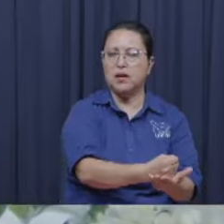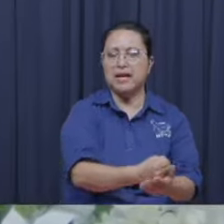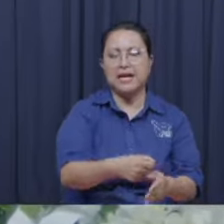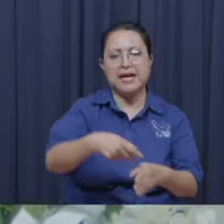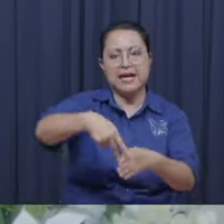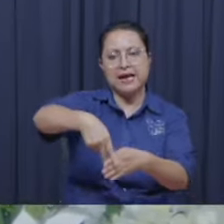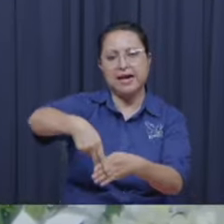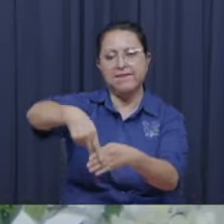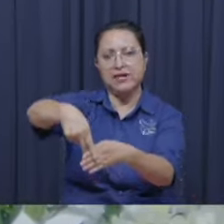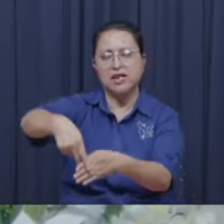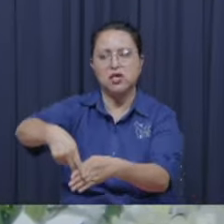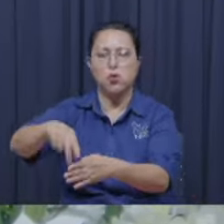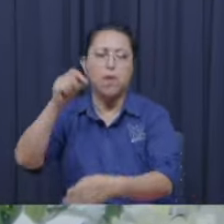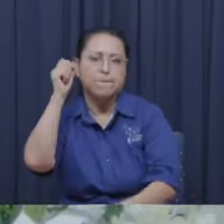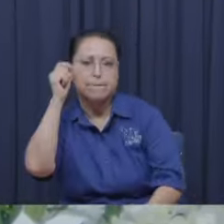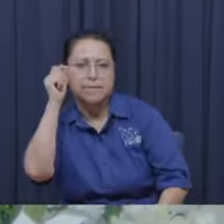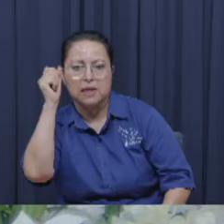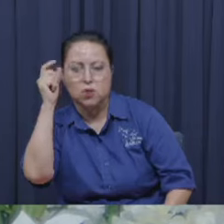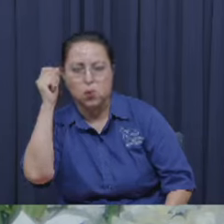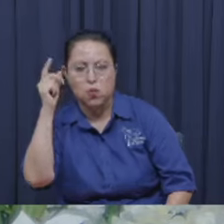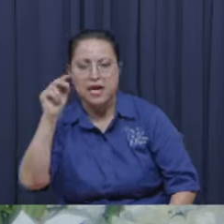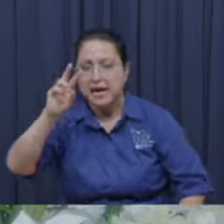Caballo blanco. ¿Cuál es el segundo?